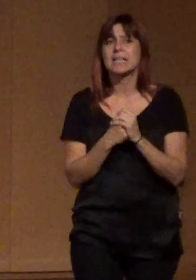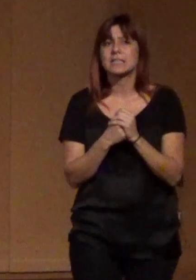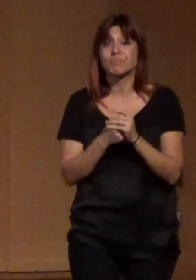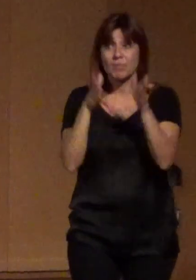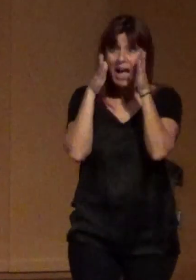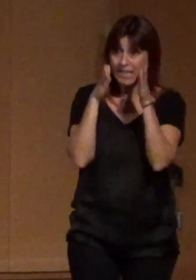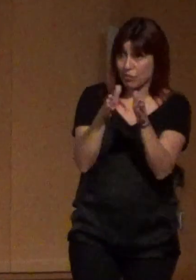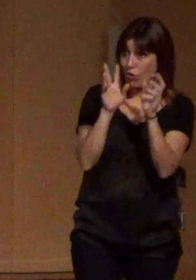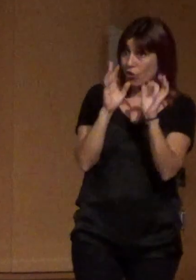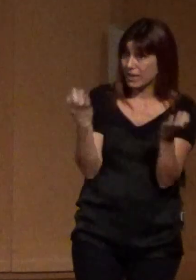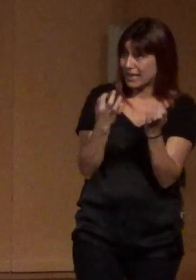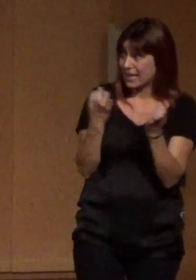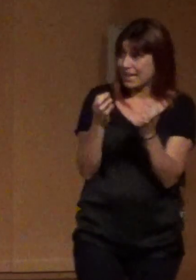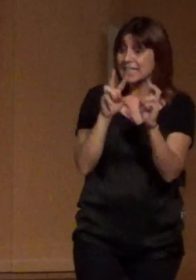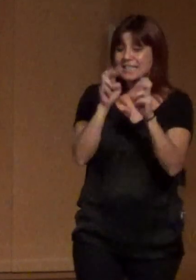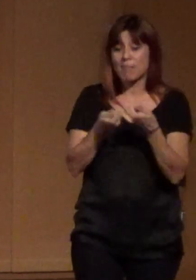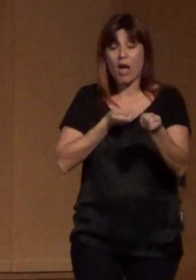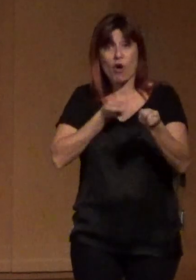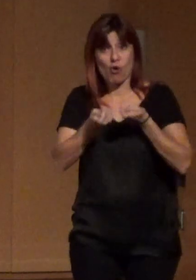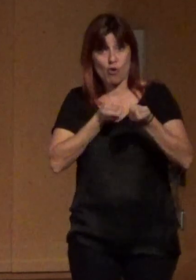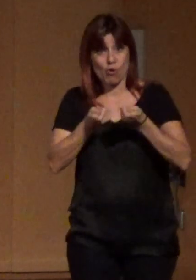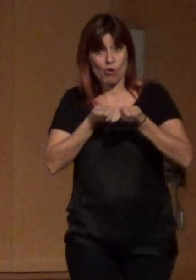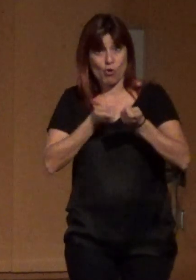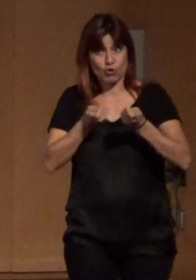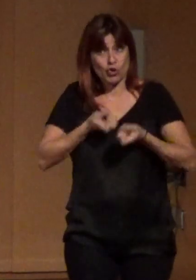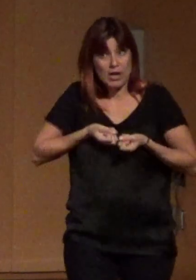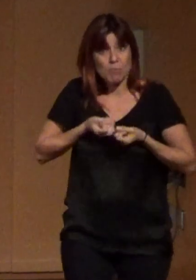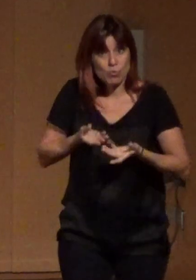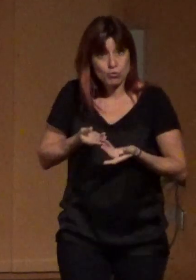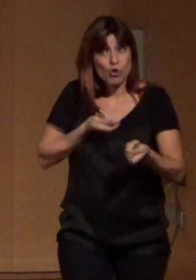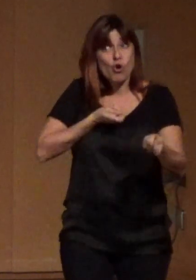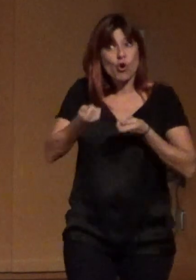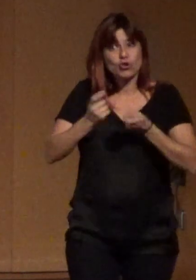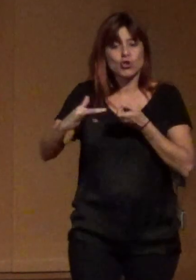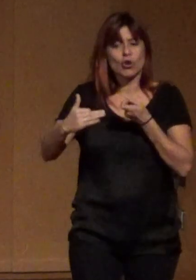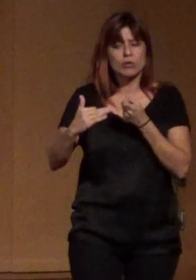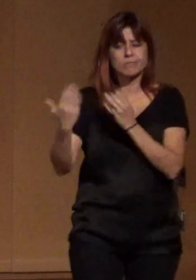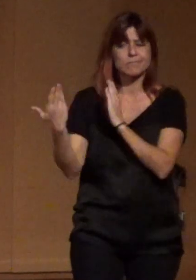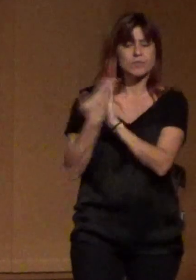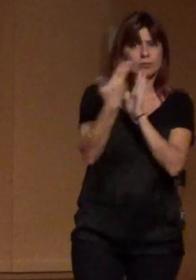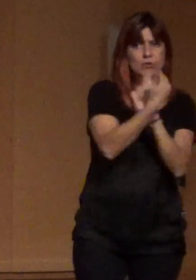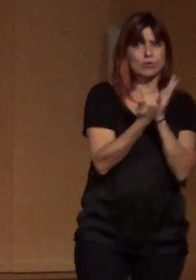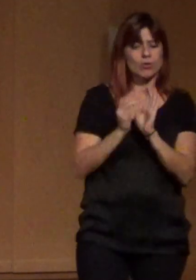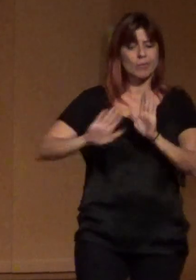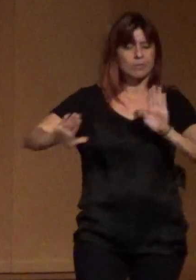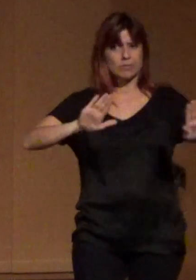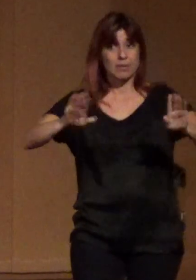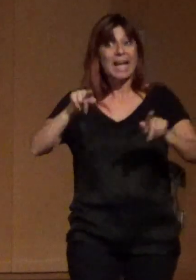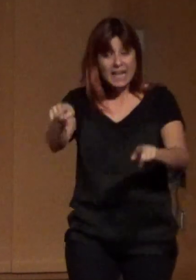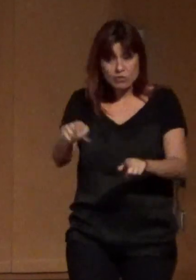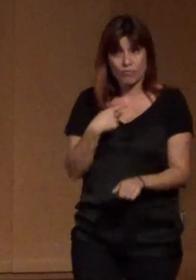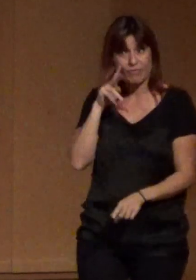atención, sería una alteración del control de espera, del control de impulsos y del control de interferencia, que son cosas que podemos medir y cuantificar, o sea